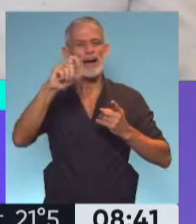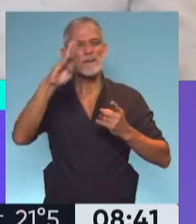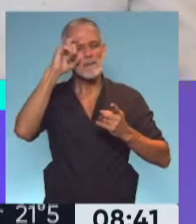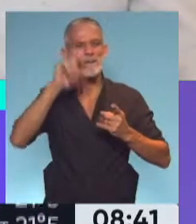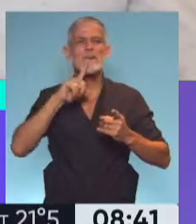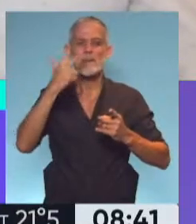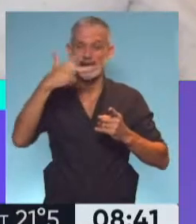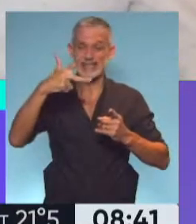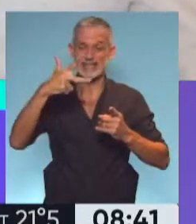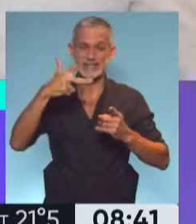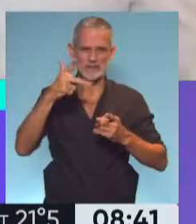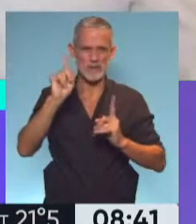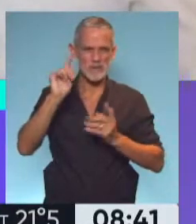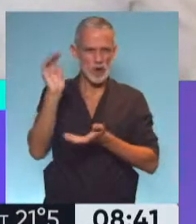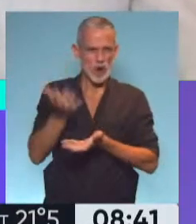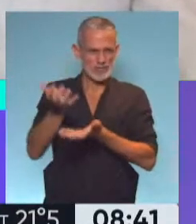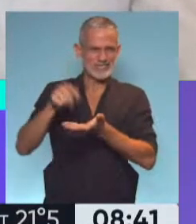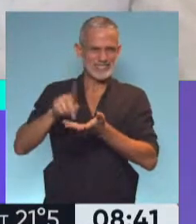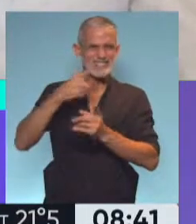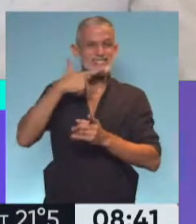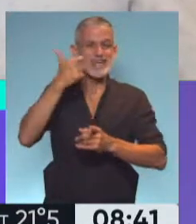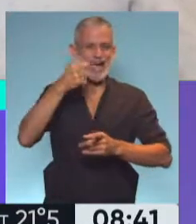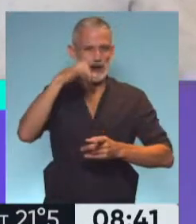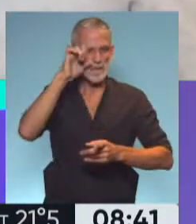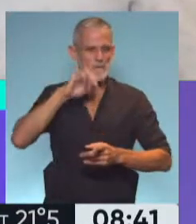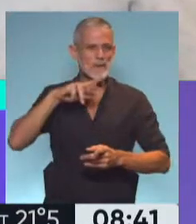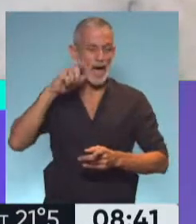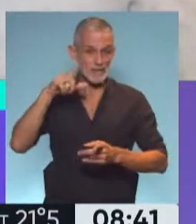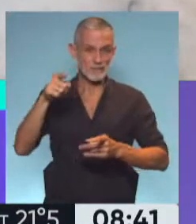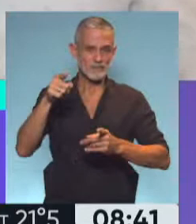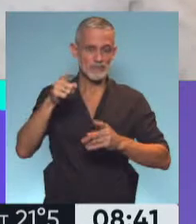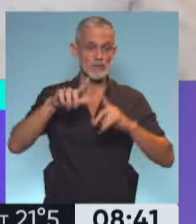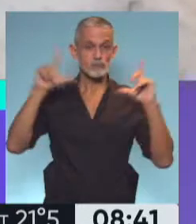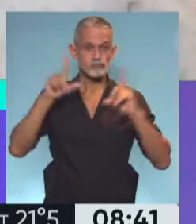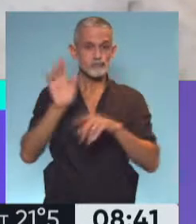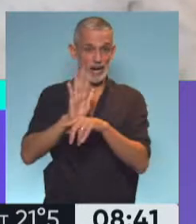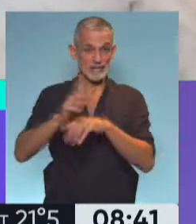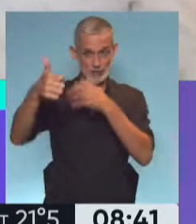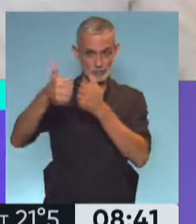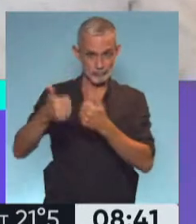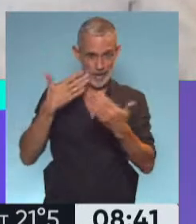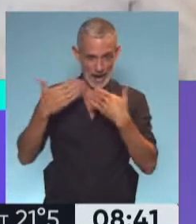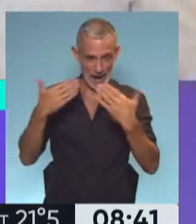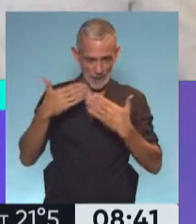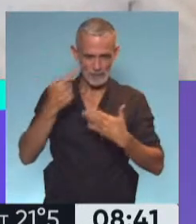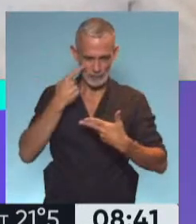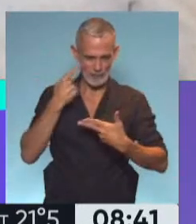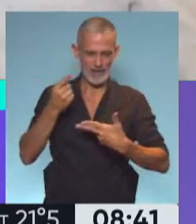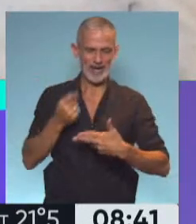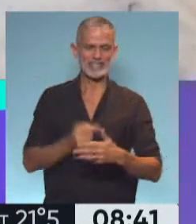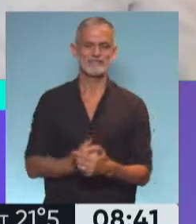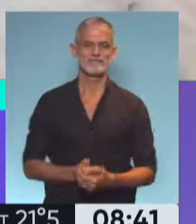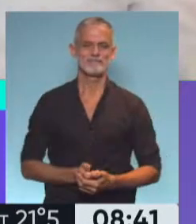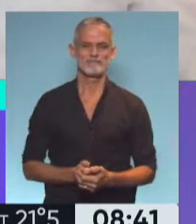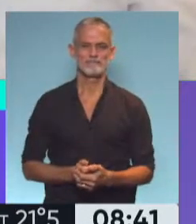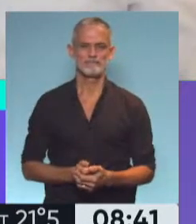del clásico shakespeariano, y que está dirigida y protagonizada por Pompeyo Audibert, con quien tuvimos la suerte de hablar. Te invito a que compartamos sus